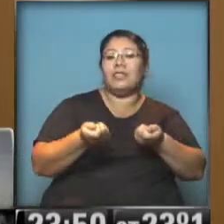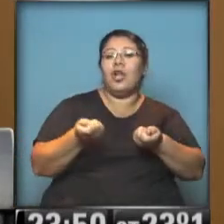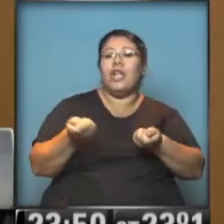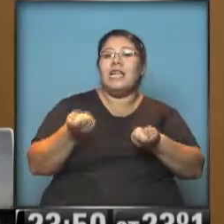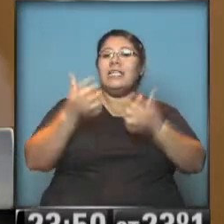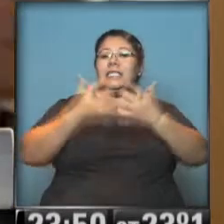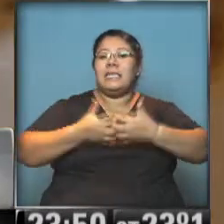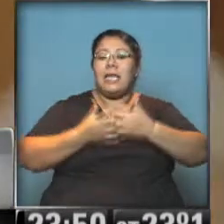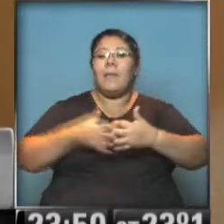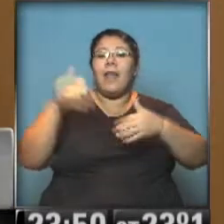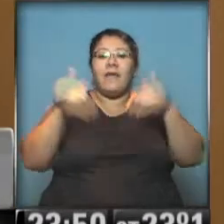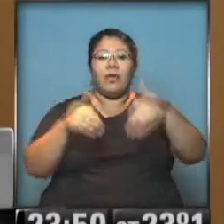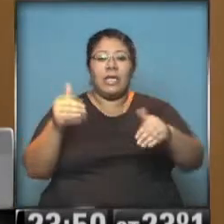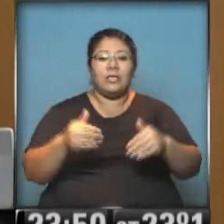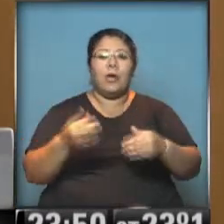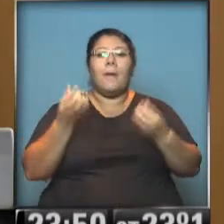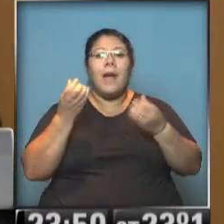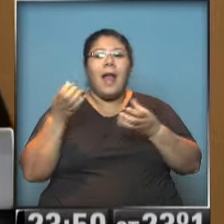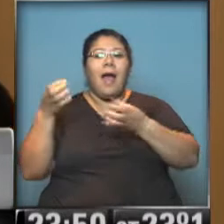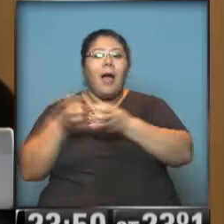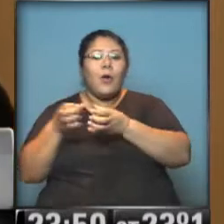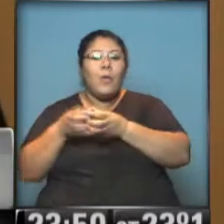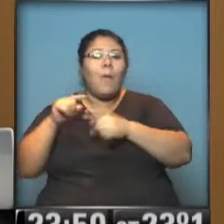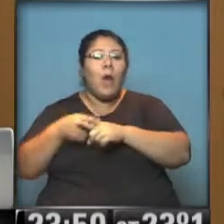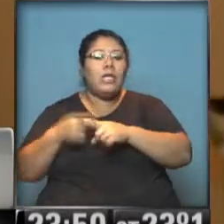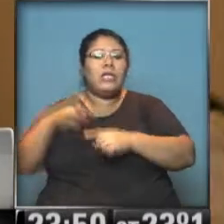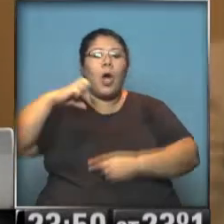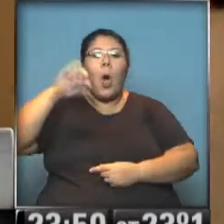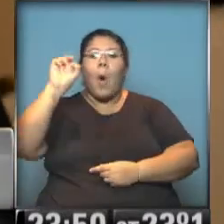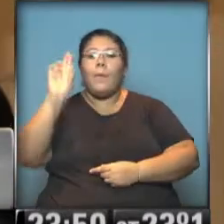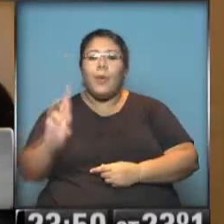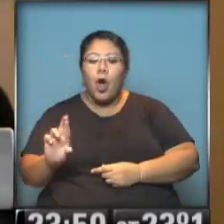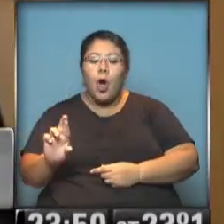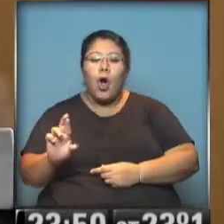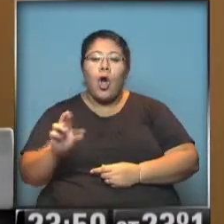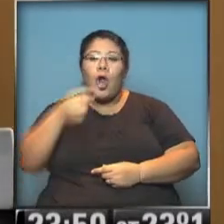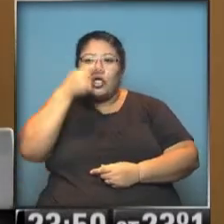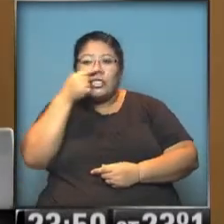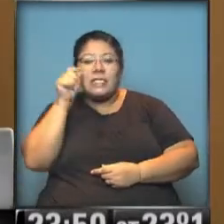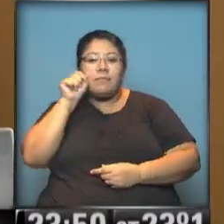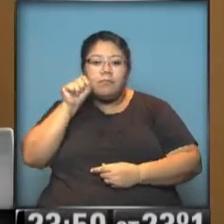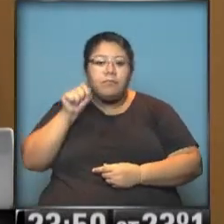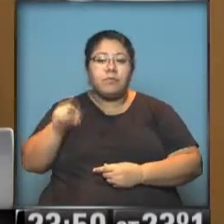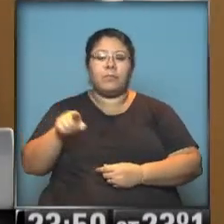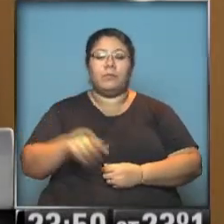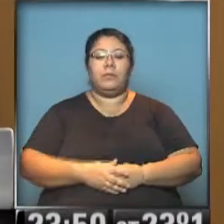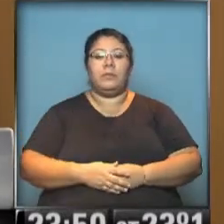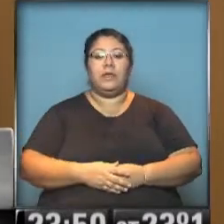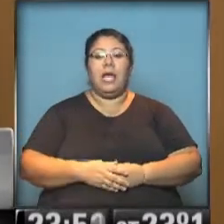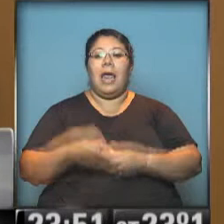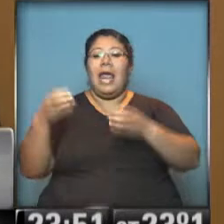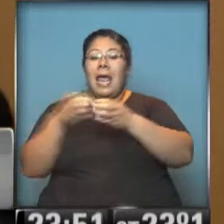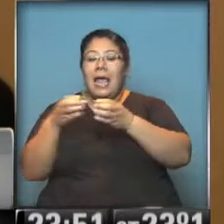los intereses de la interna del PRO. No es un secreto, lo han dicho los diarios, que el sector de Macri y